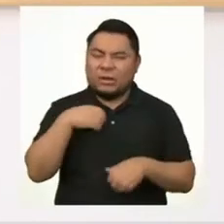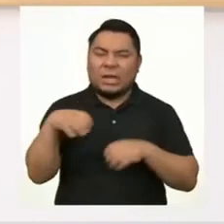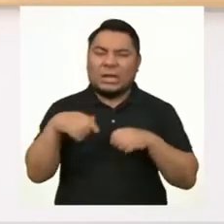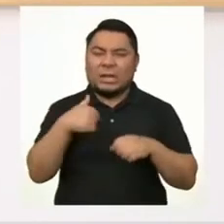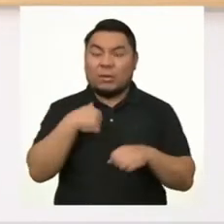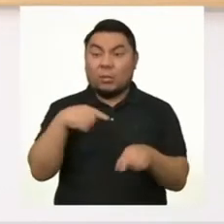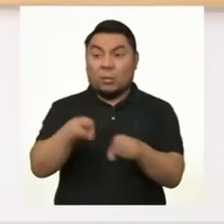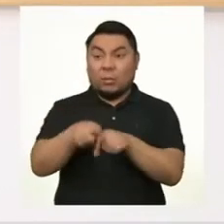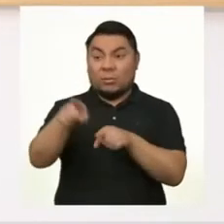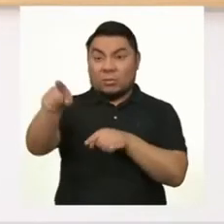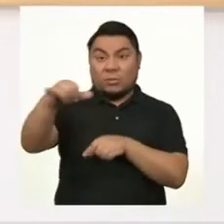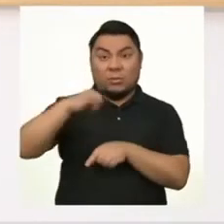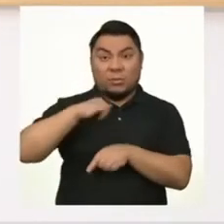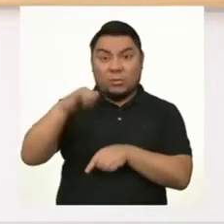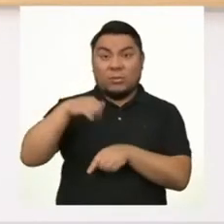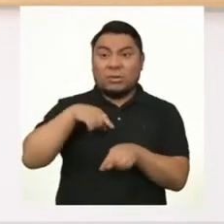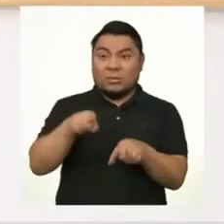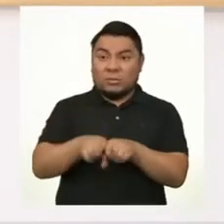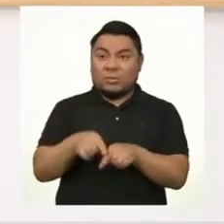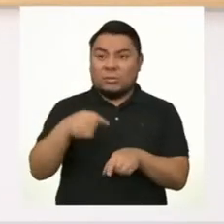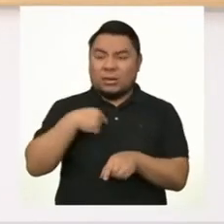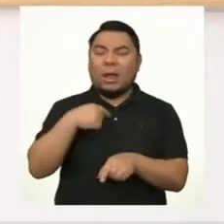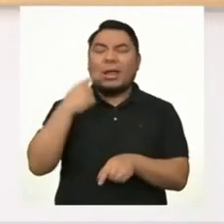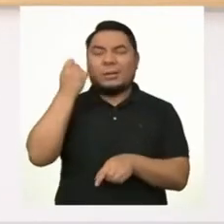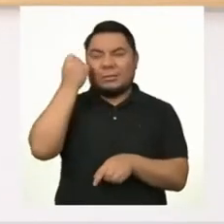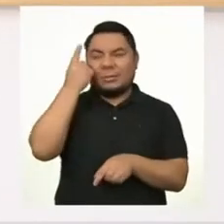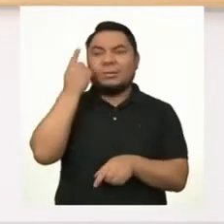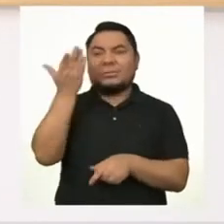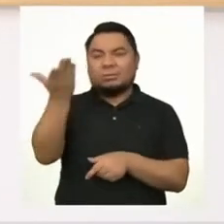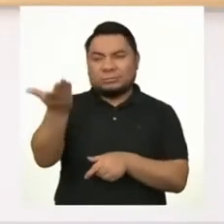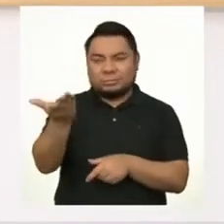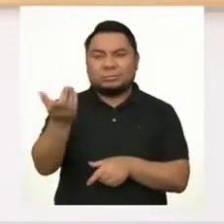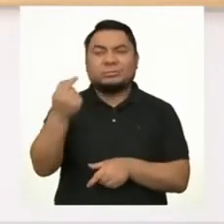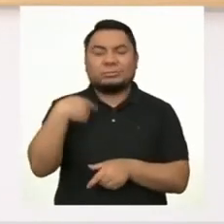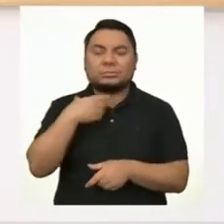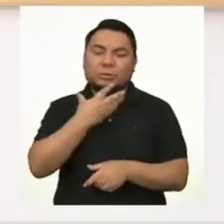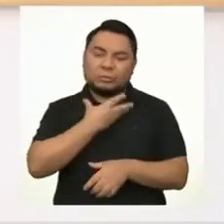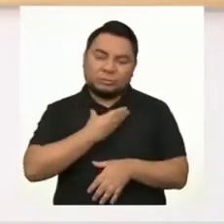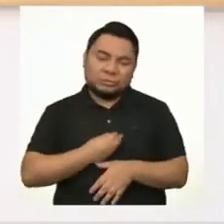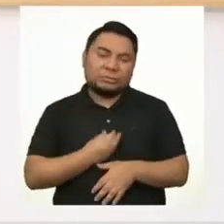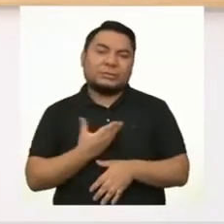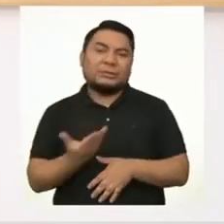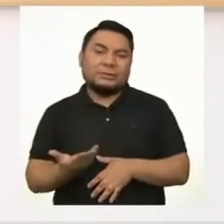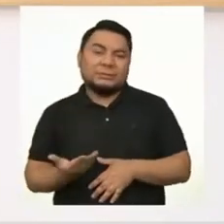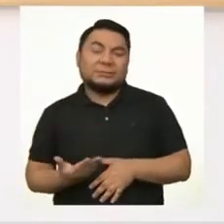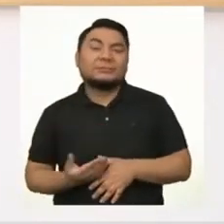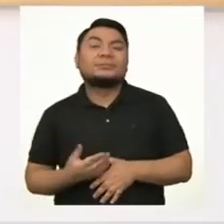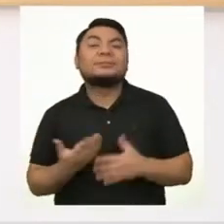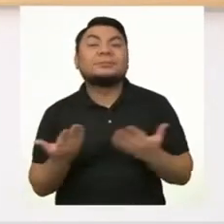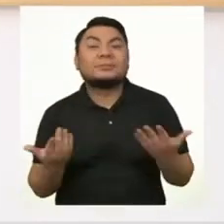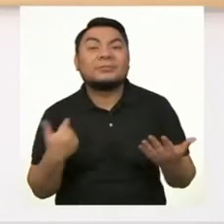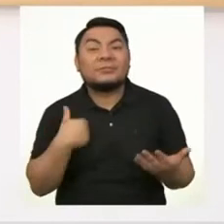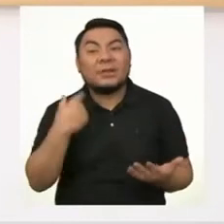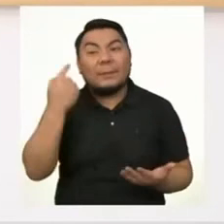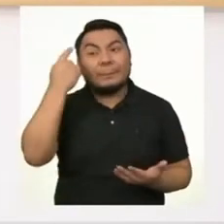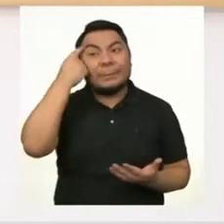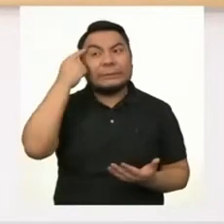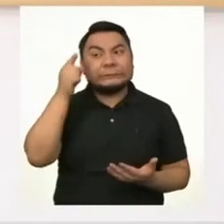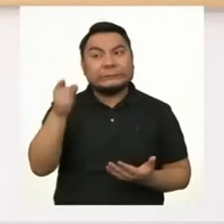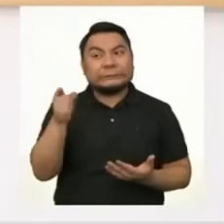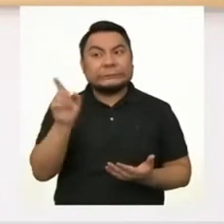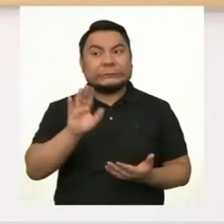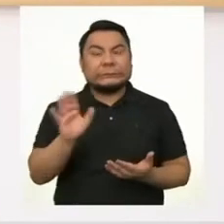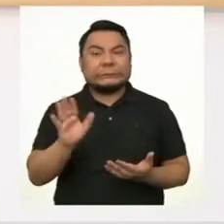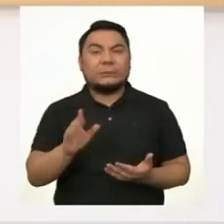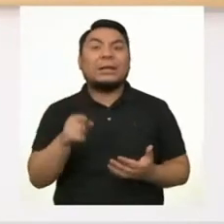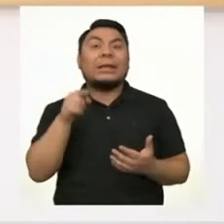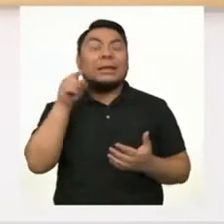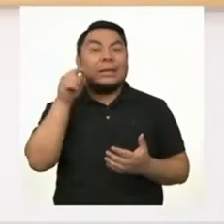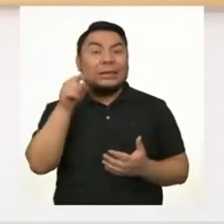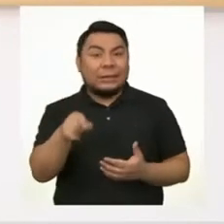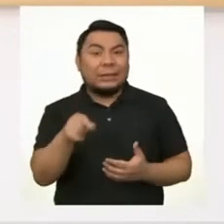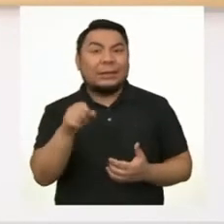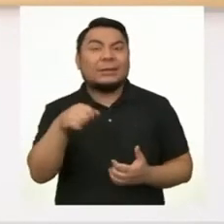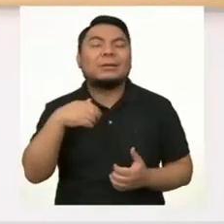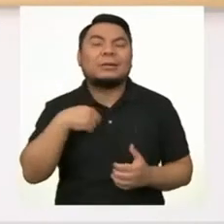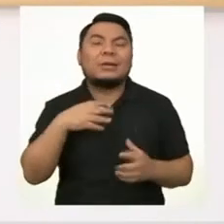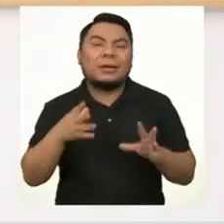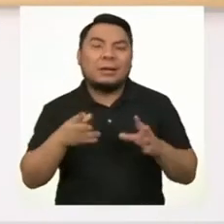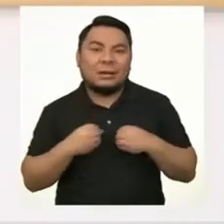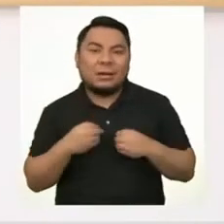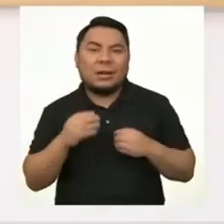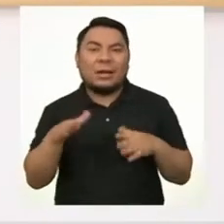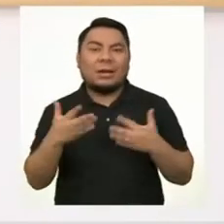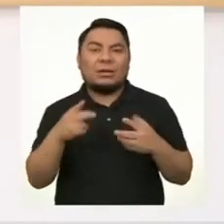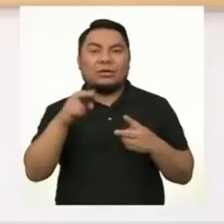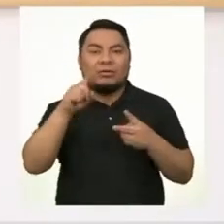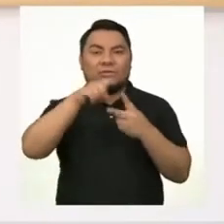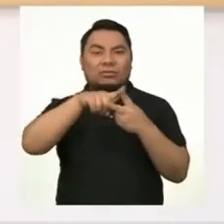mí o a alguien que quiero. Y me pongo más triste aún de tan solo pensar en eso. En ese caso reconozco que hay